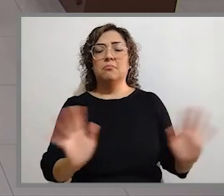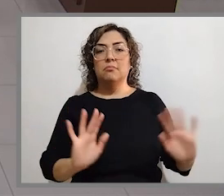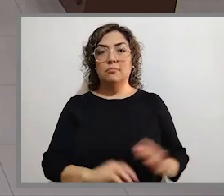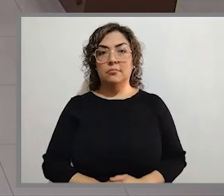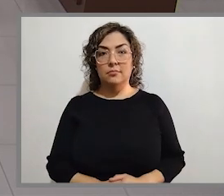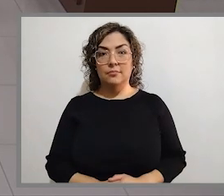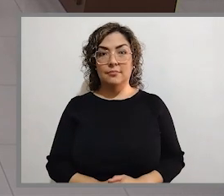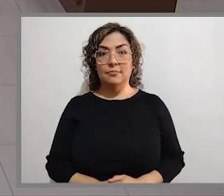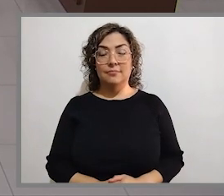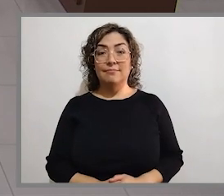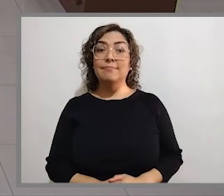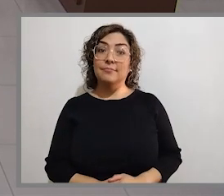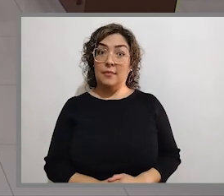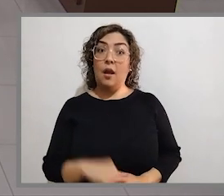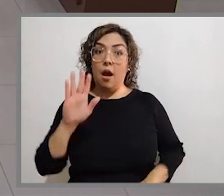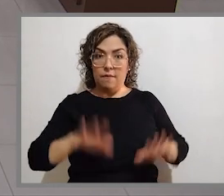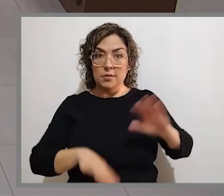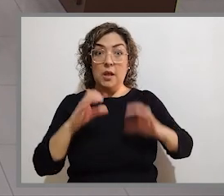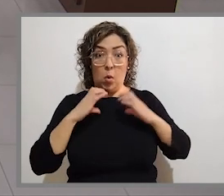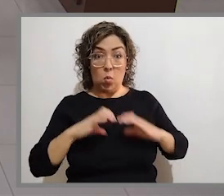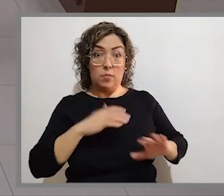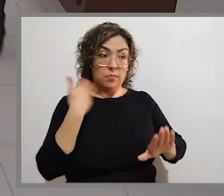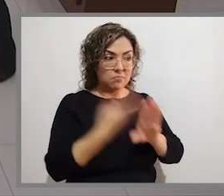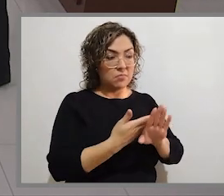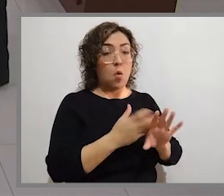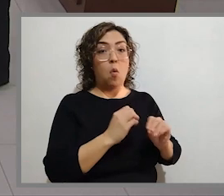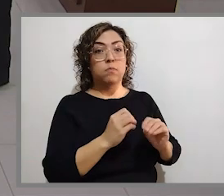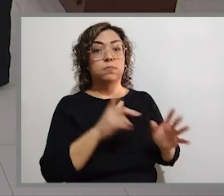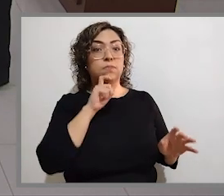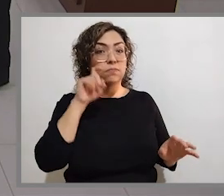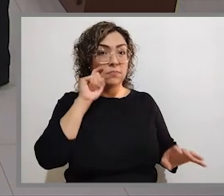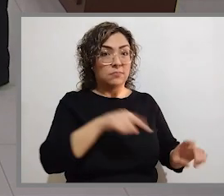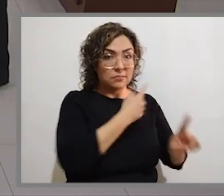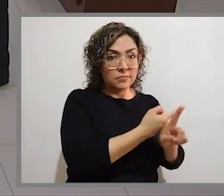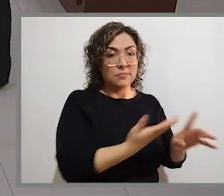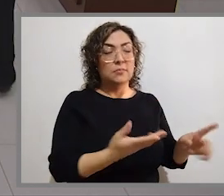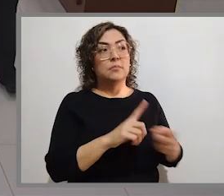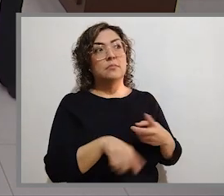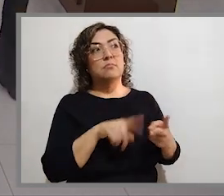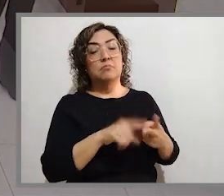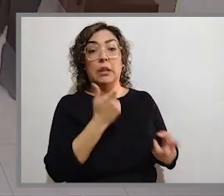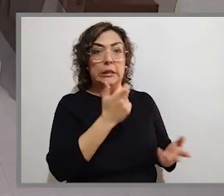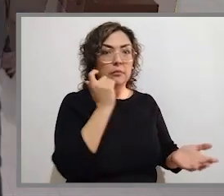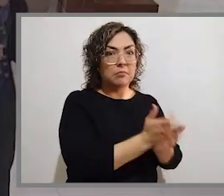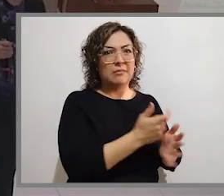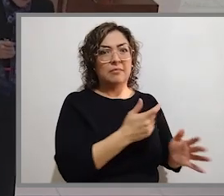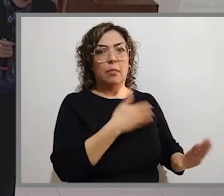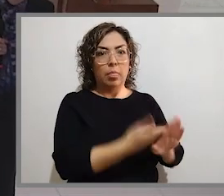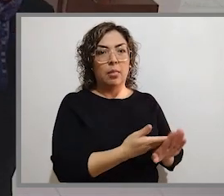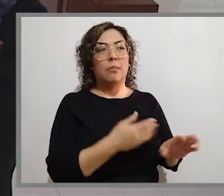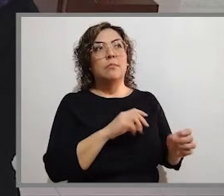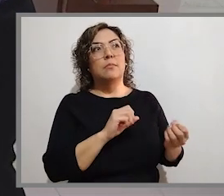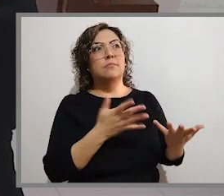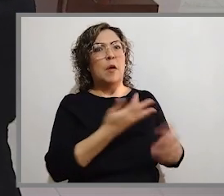violencia física, psicológica, sexual, simbólica, económica o patrimonial. Y esta